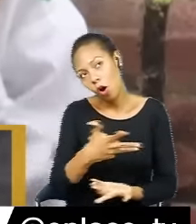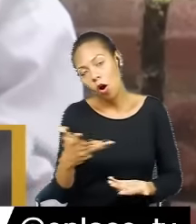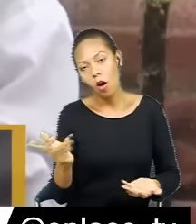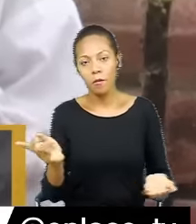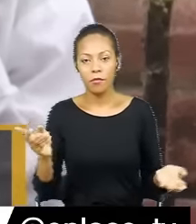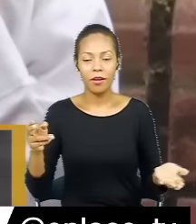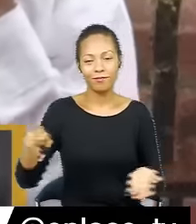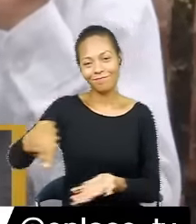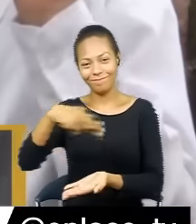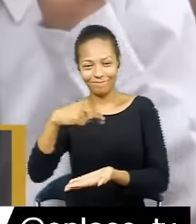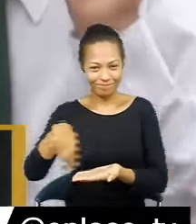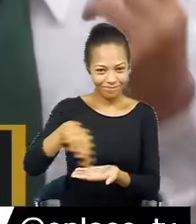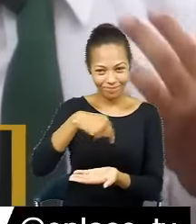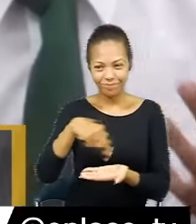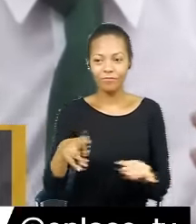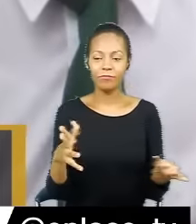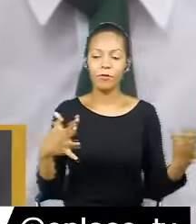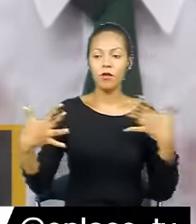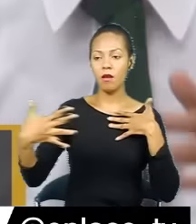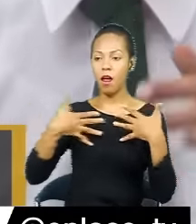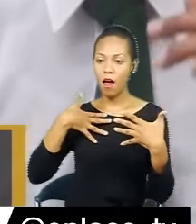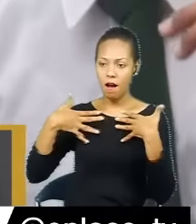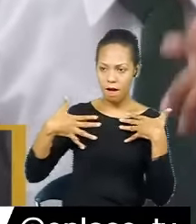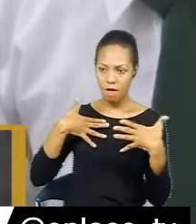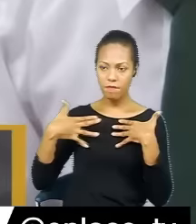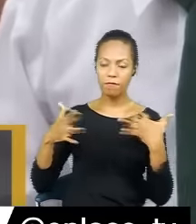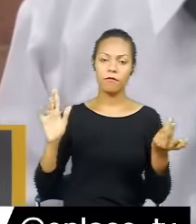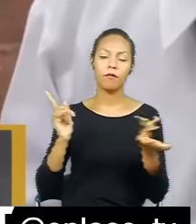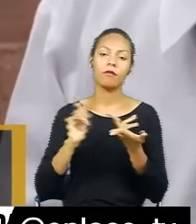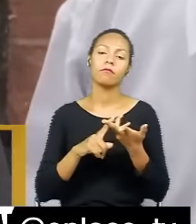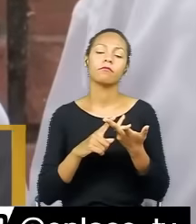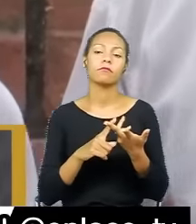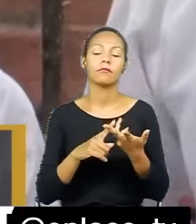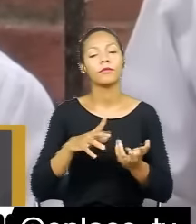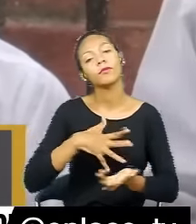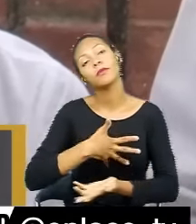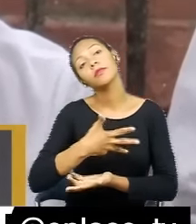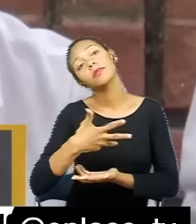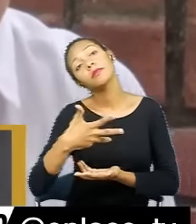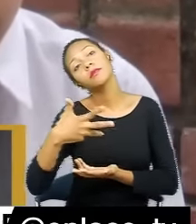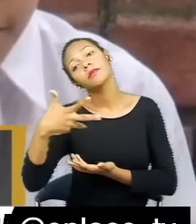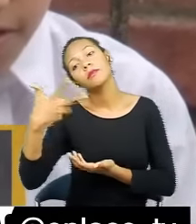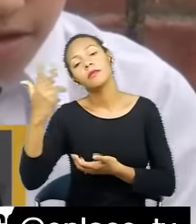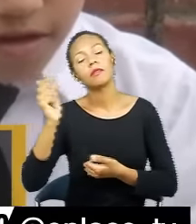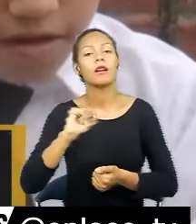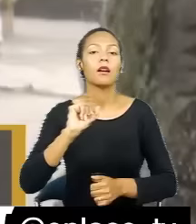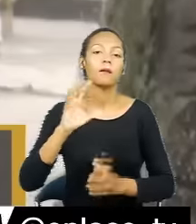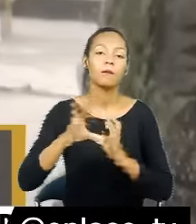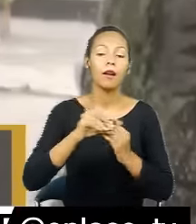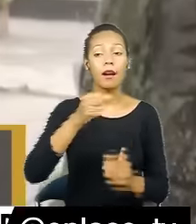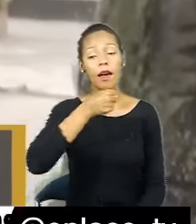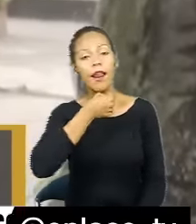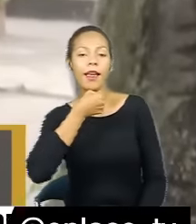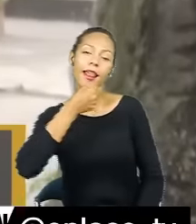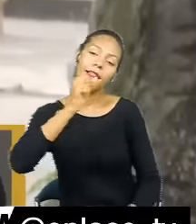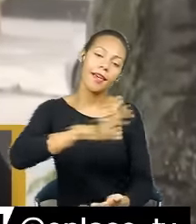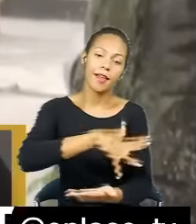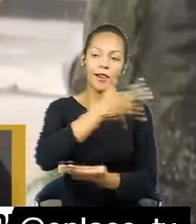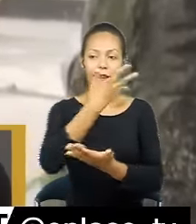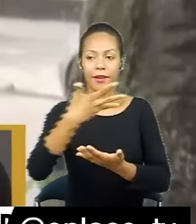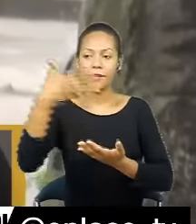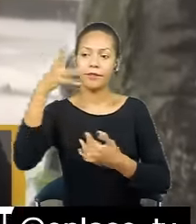danza, teatro, poesía y canto. El viernes es la actividad exclusiva para los